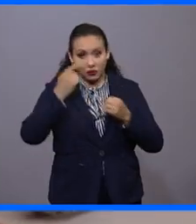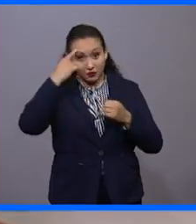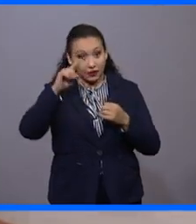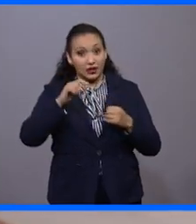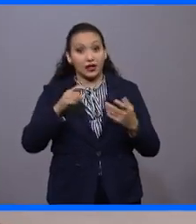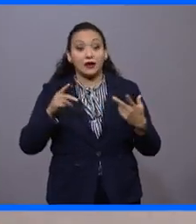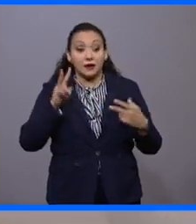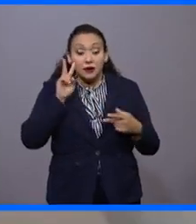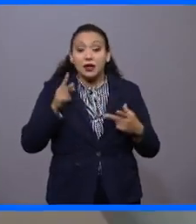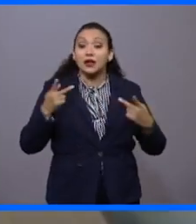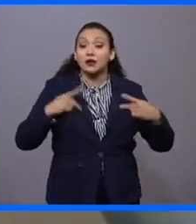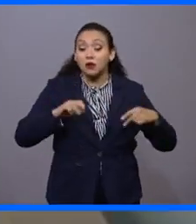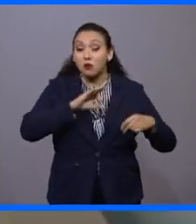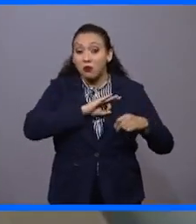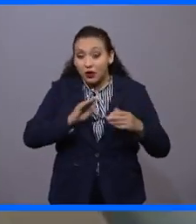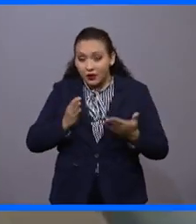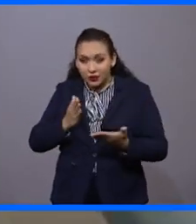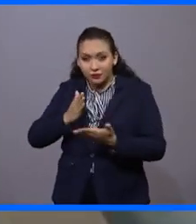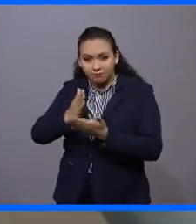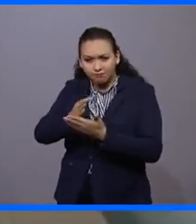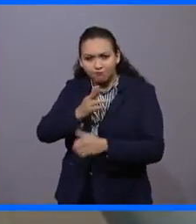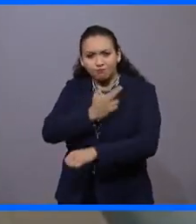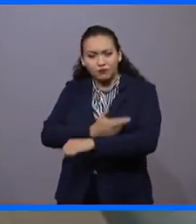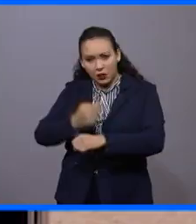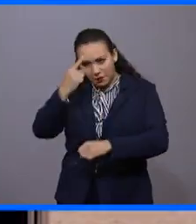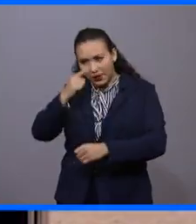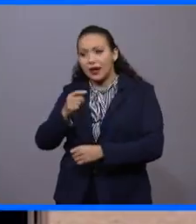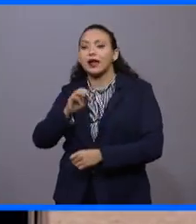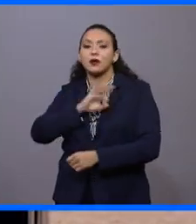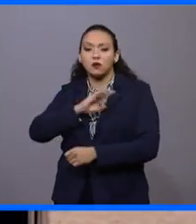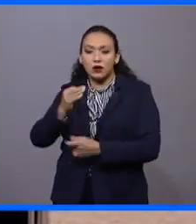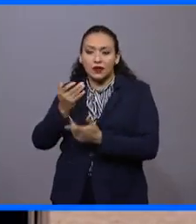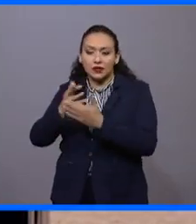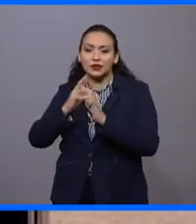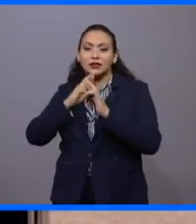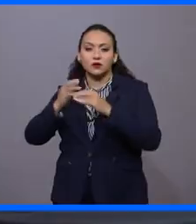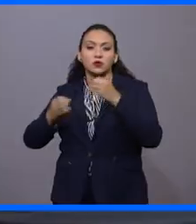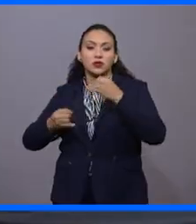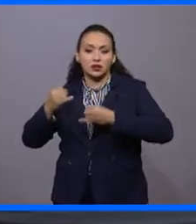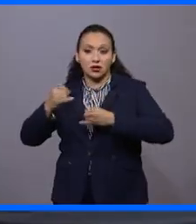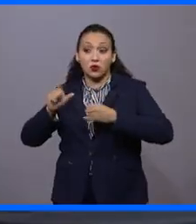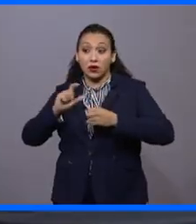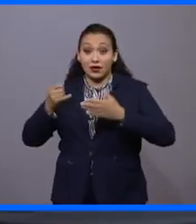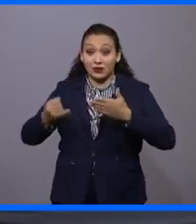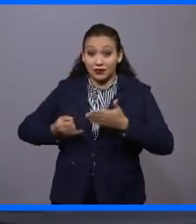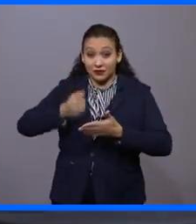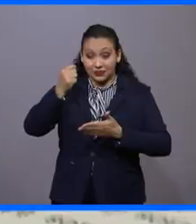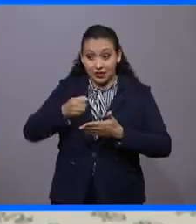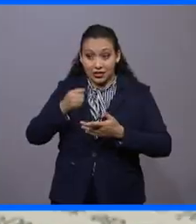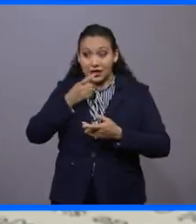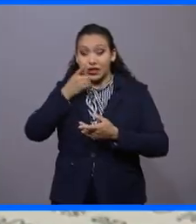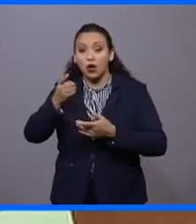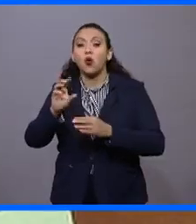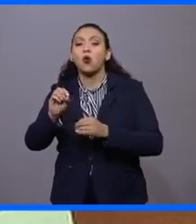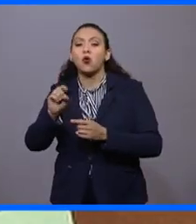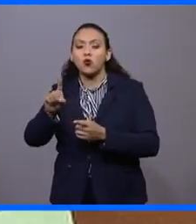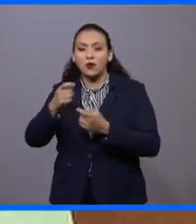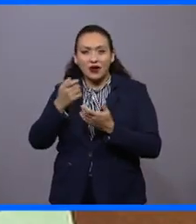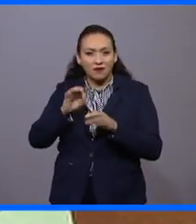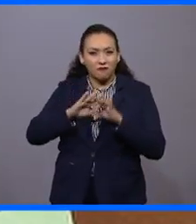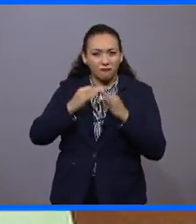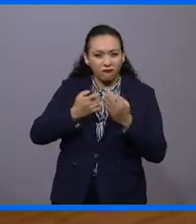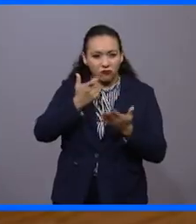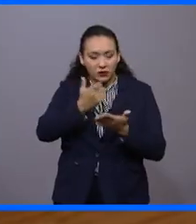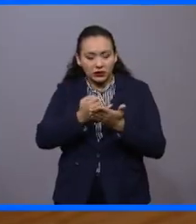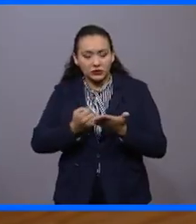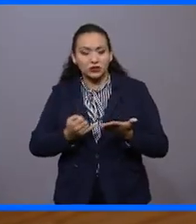que pueden constituir las personas para obtener la suspensión cuando impugnen la ejecución o cobro de créditos fiscales.